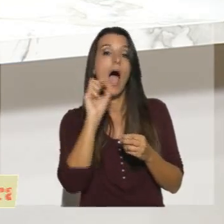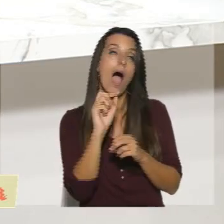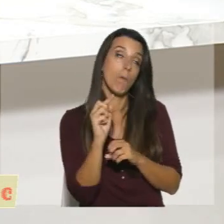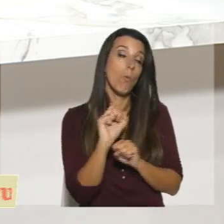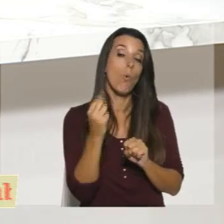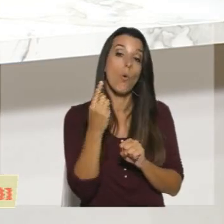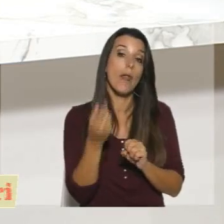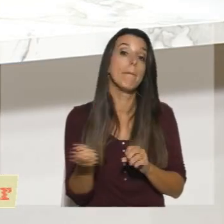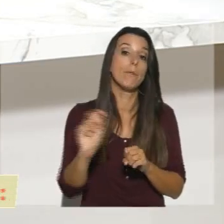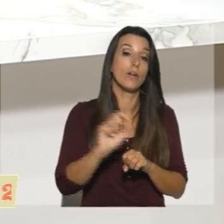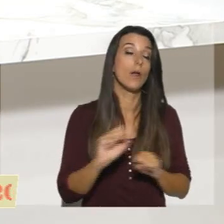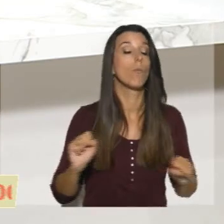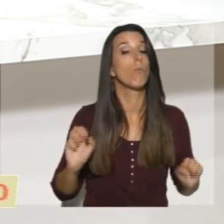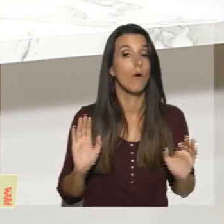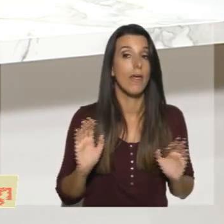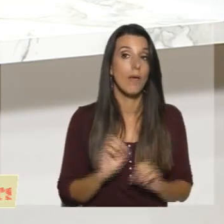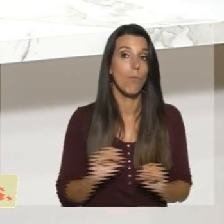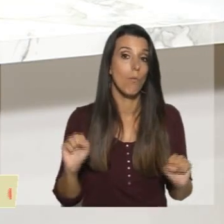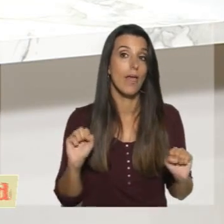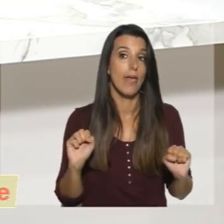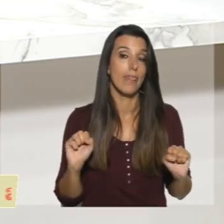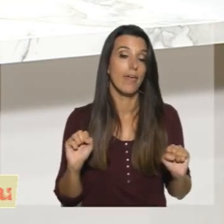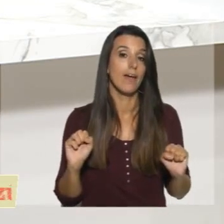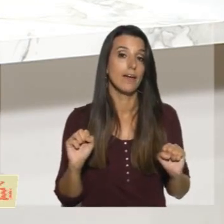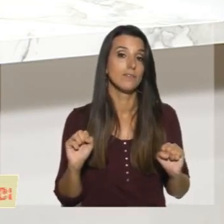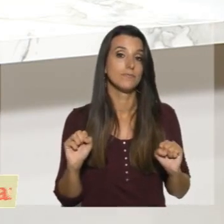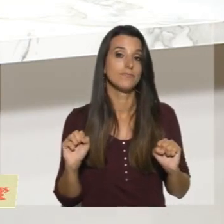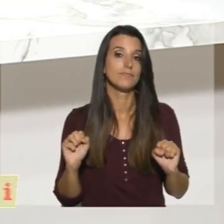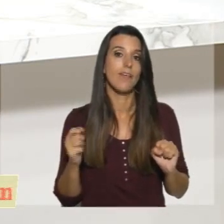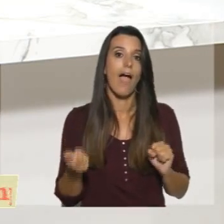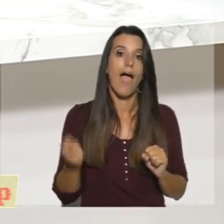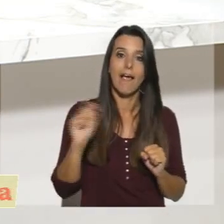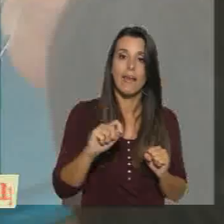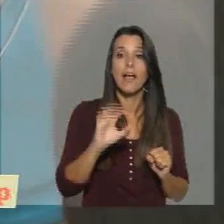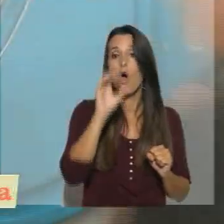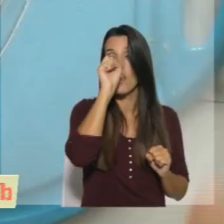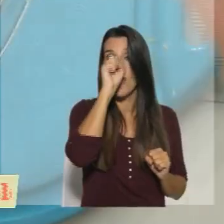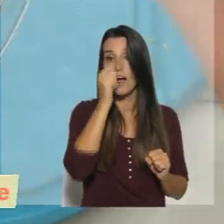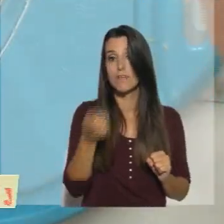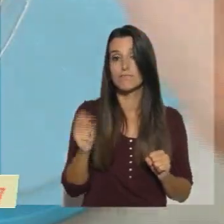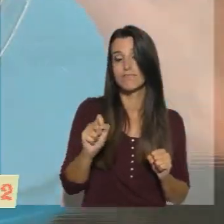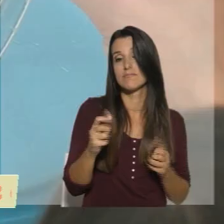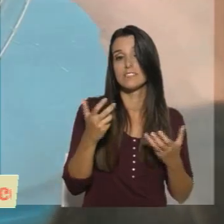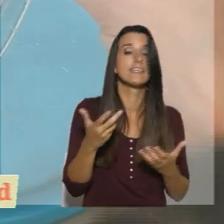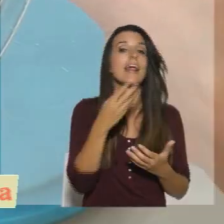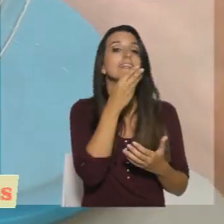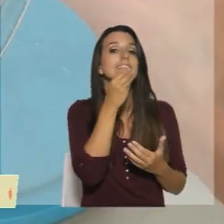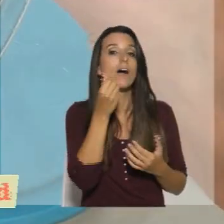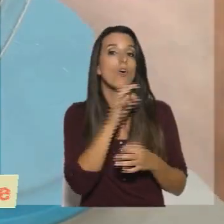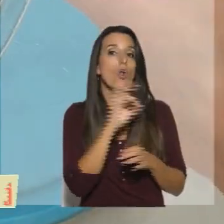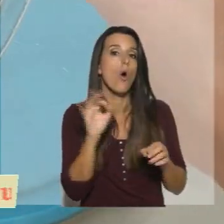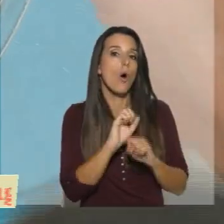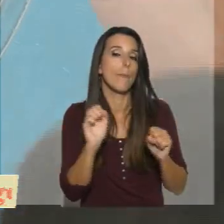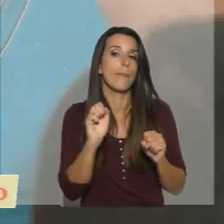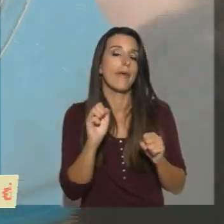que te quede la clara ahí después dando vuelta por la cocina, que no sabes qué hacer con ella, le agregás un poquito de jugo de naranja, si le querés agregar sabor, o si no le puedes